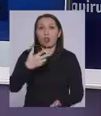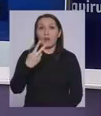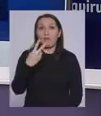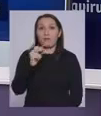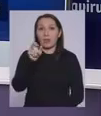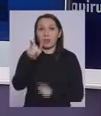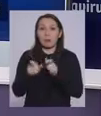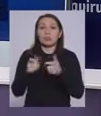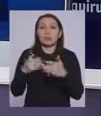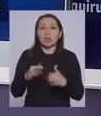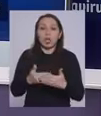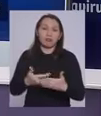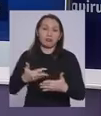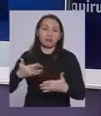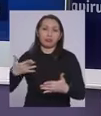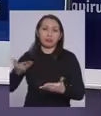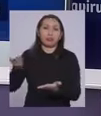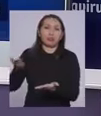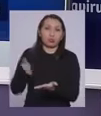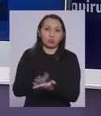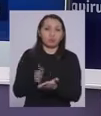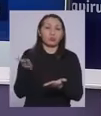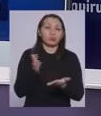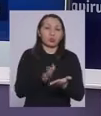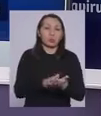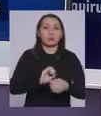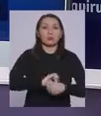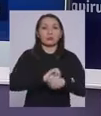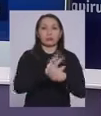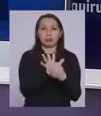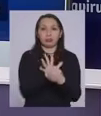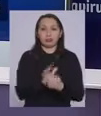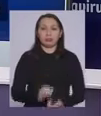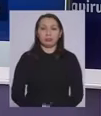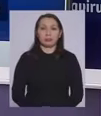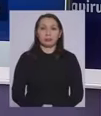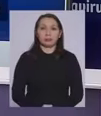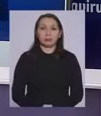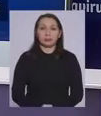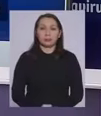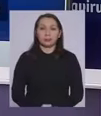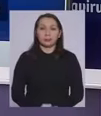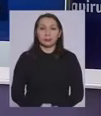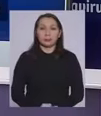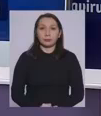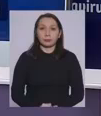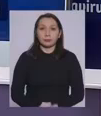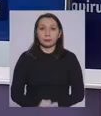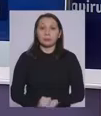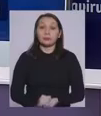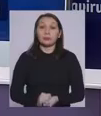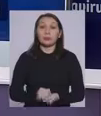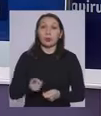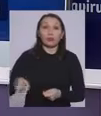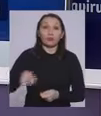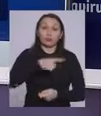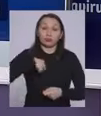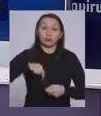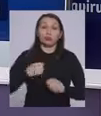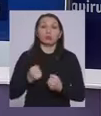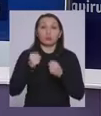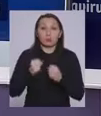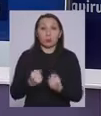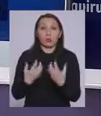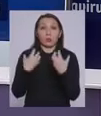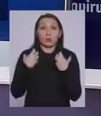5.920 personas que han fallecido con coronavirus. En cuanto a nuestra capacidad